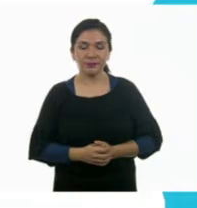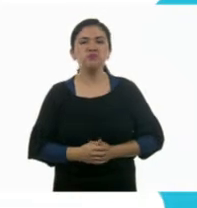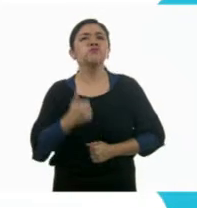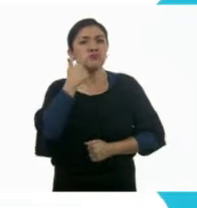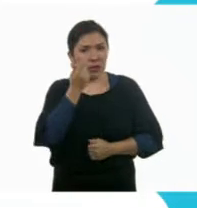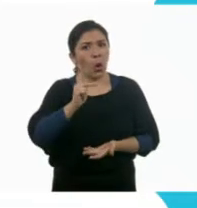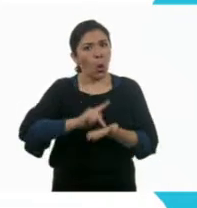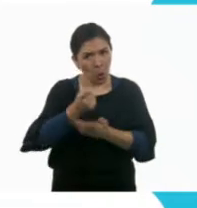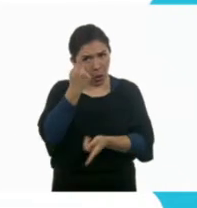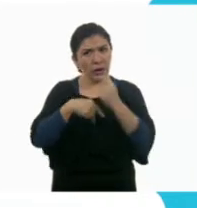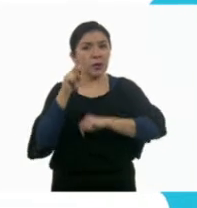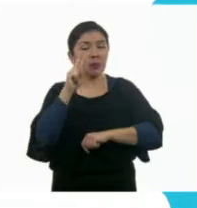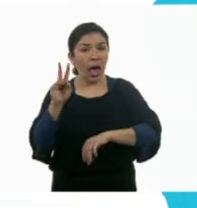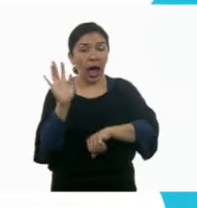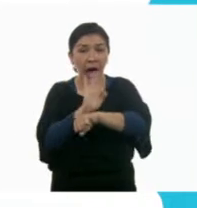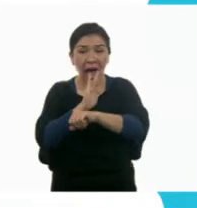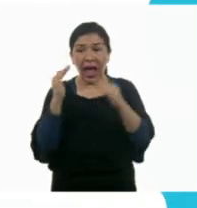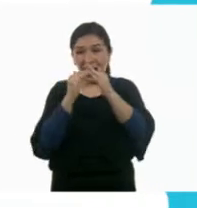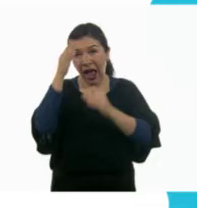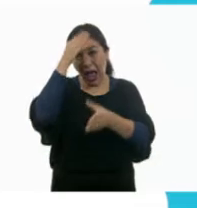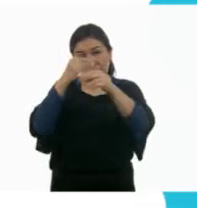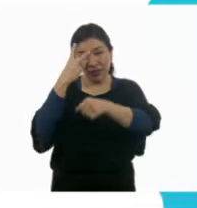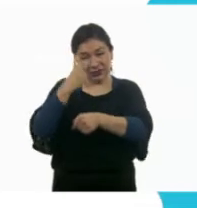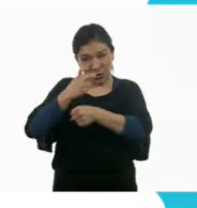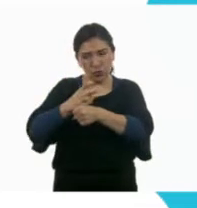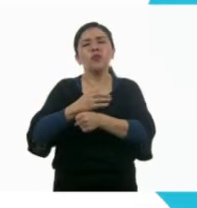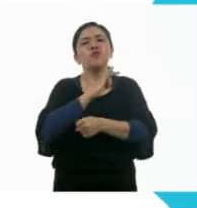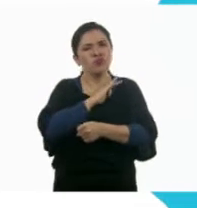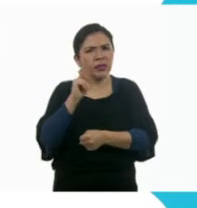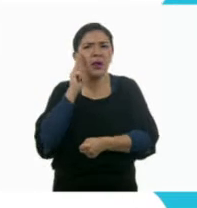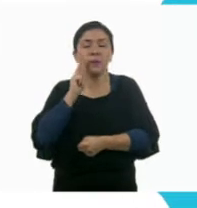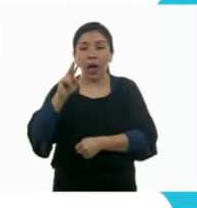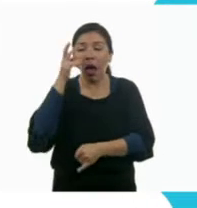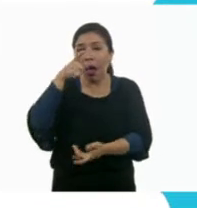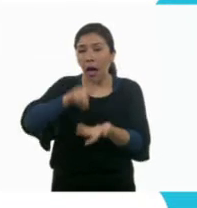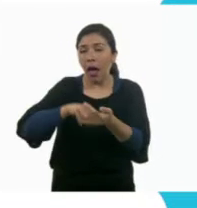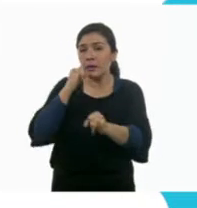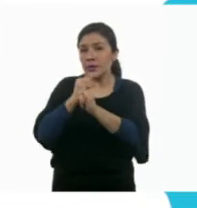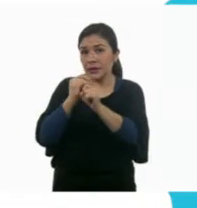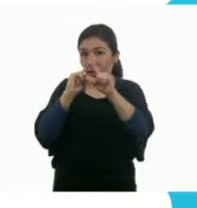Si quieres volver a ver los programas de Aprende en Casa 2, los puedes encontrar en la